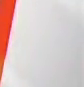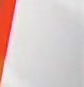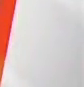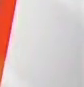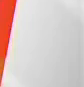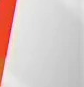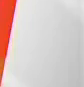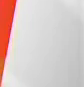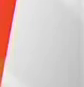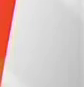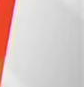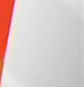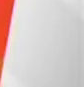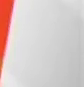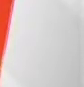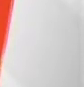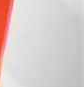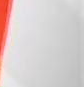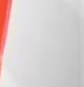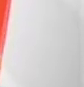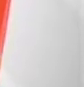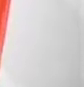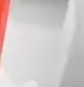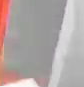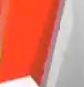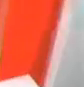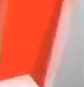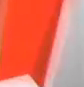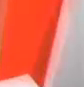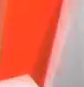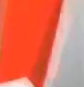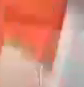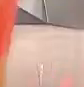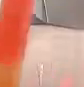Presentamos 24 horas al día.